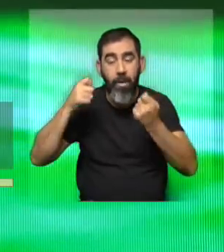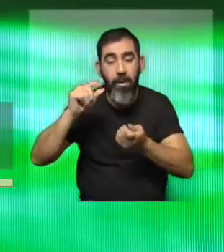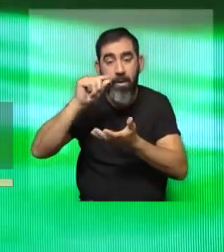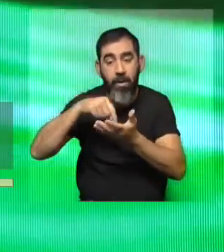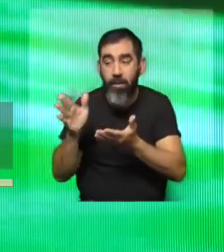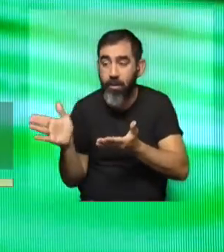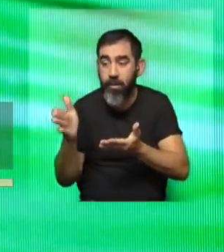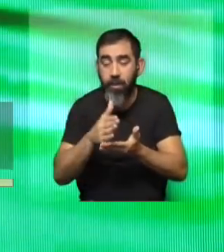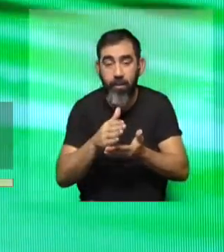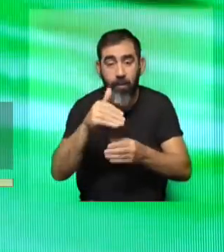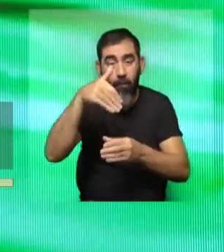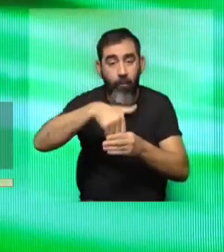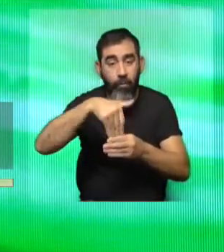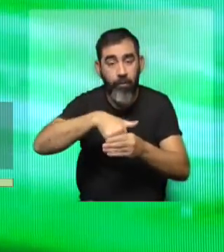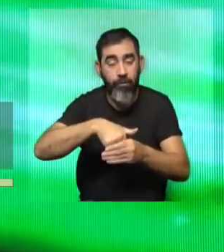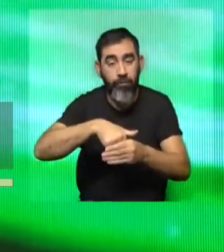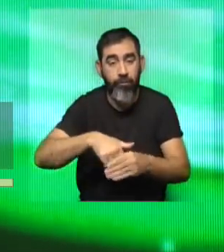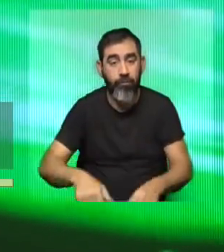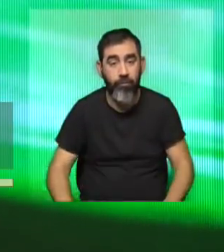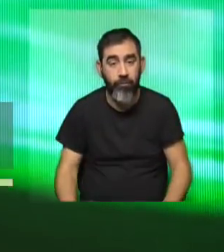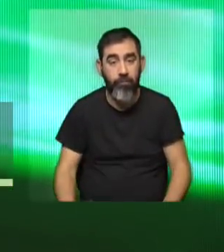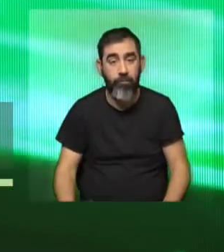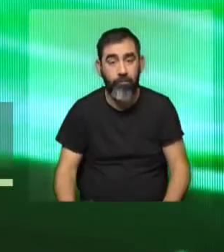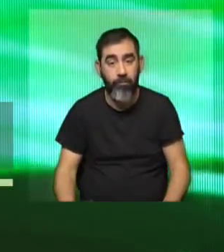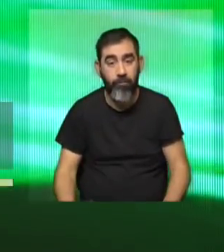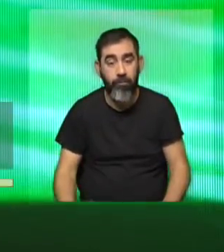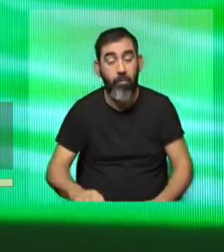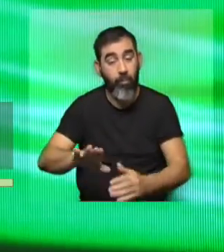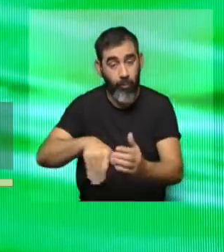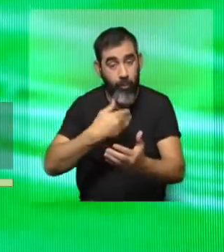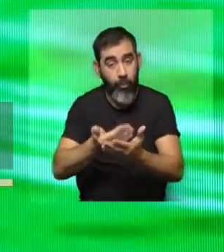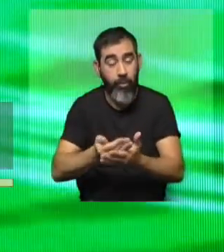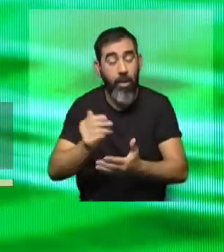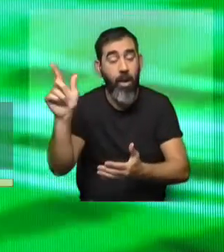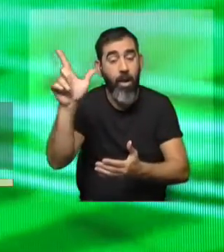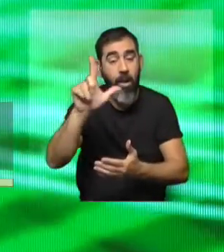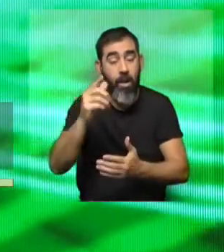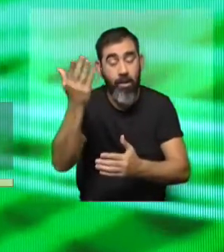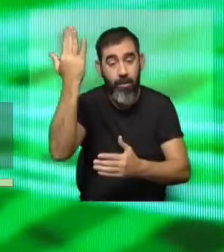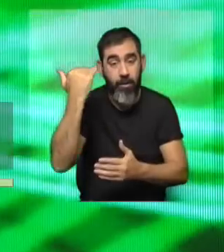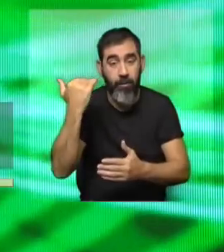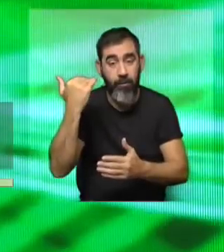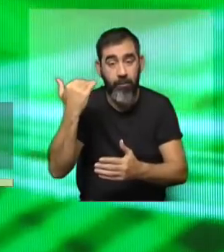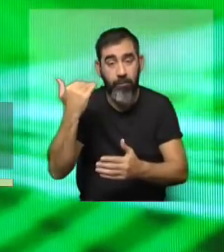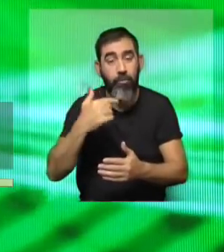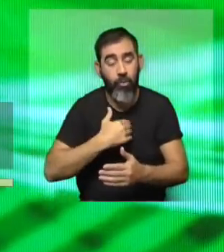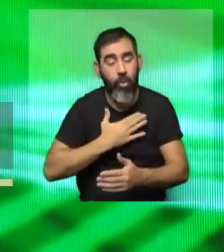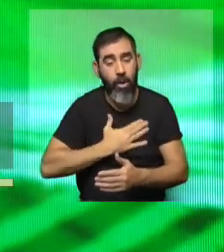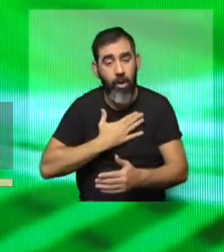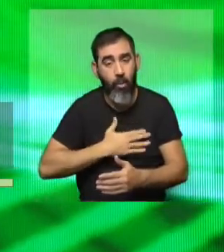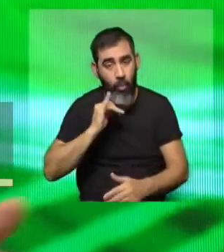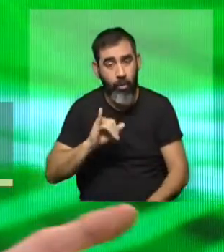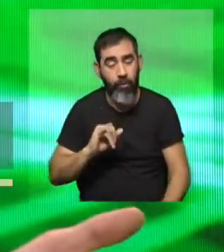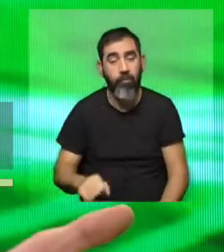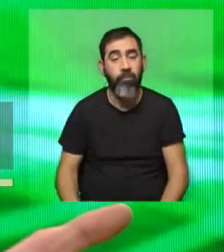Firma para para llegar a ese plebiscito y este y era una de las propuestas de Jorge larañaga y la comparto este